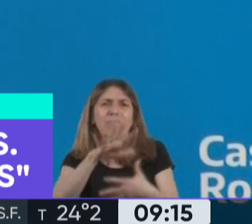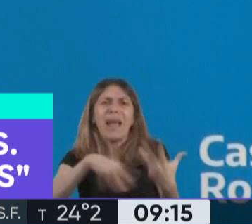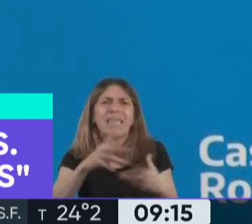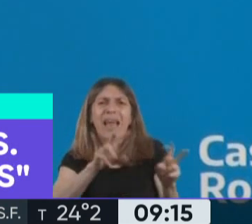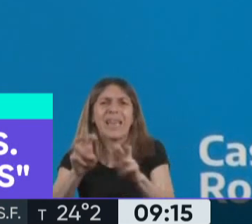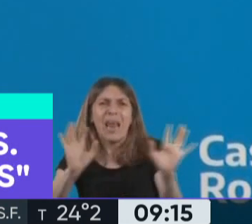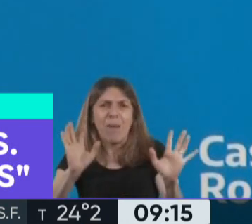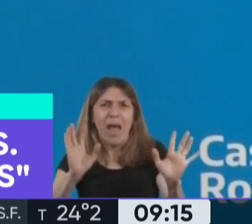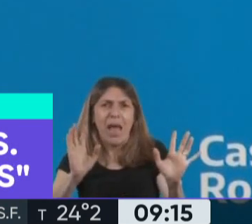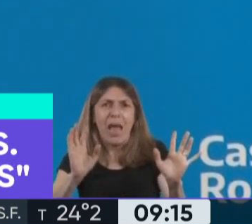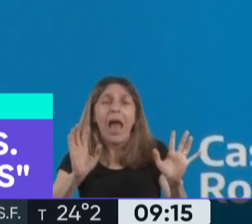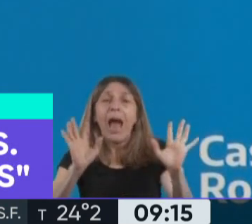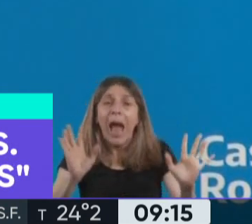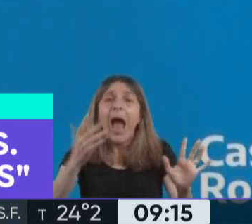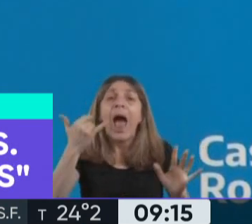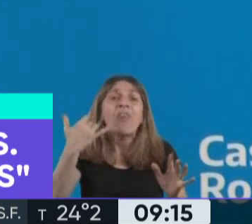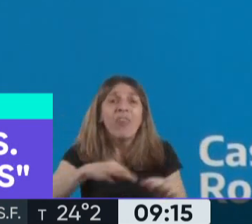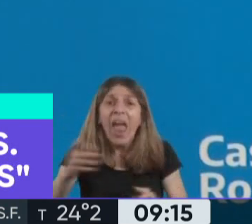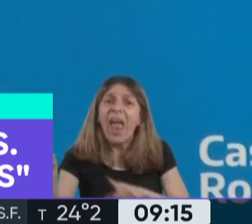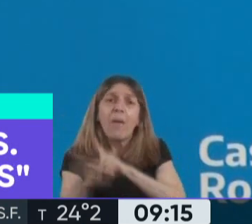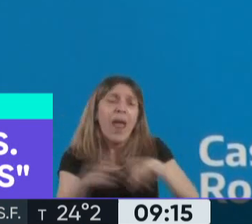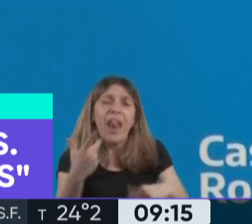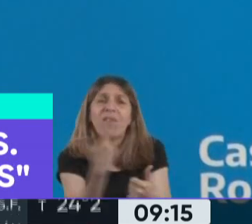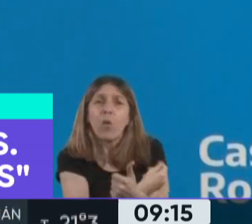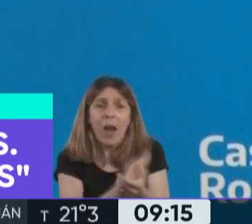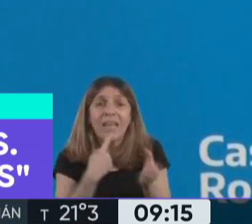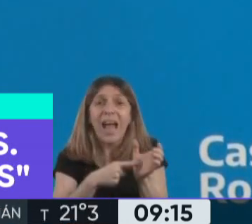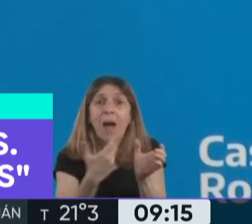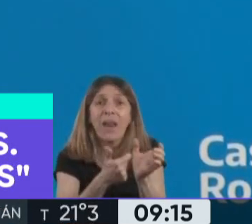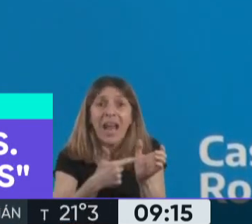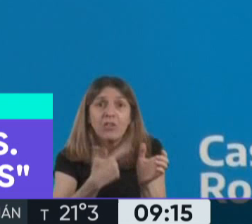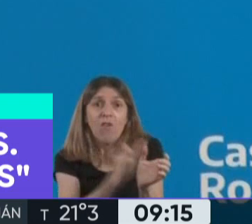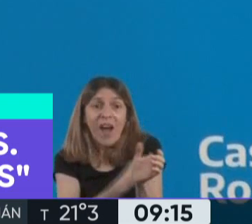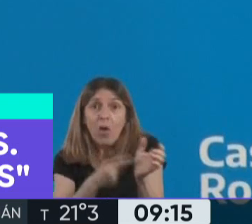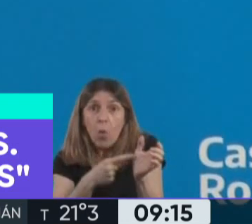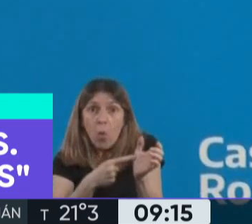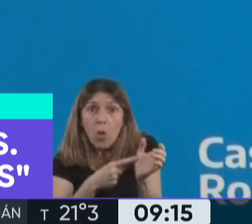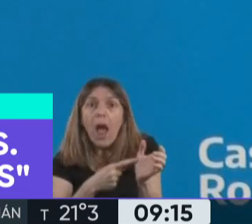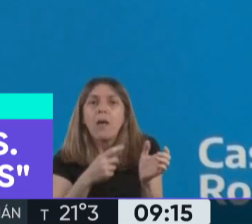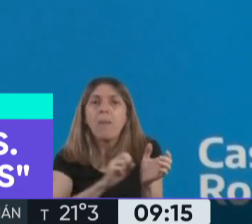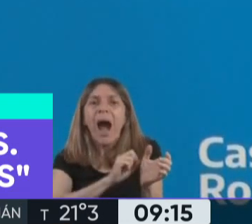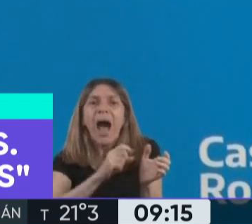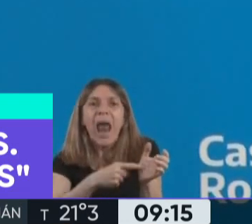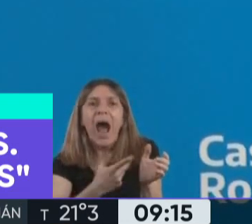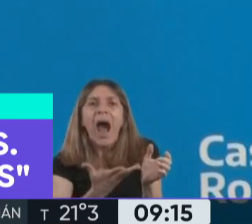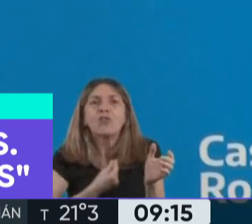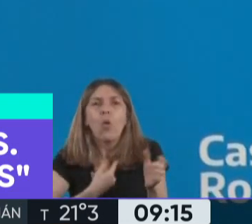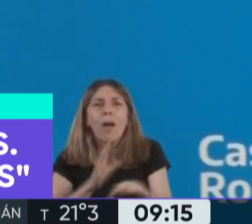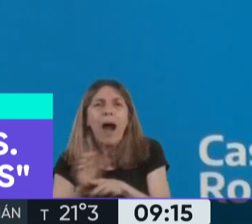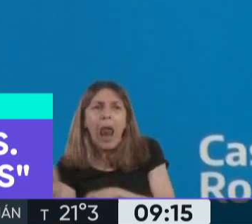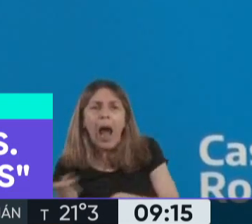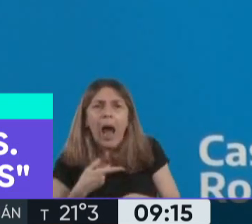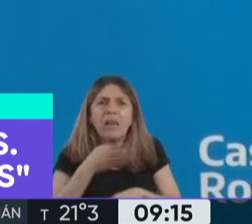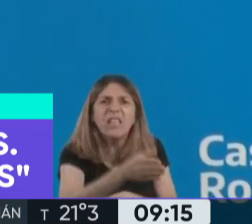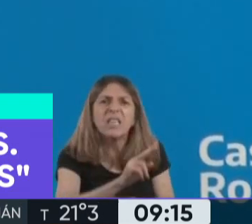todo, digamos. Entonces, hay que vacunarse, el pase sanitario es para que nos vacunemos, para que tengamos la segunda y la tercera dosis, si es posible.